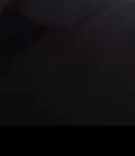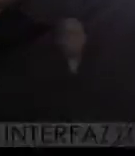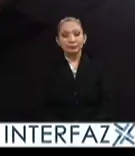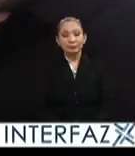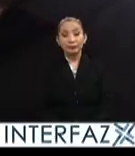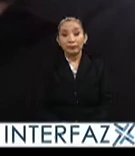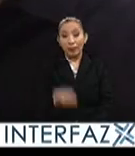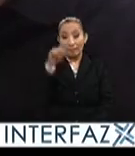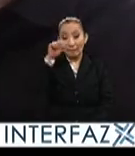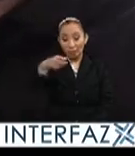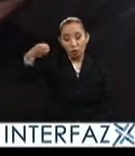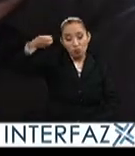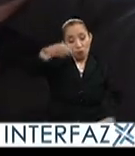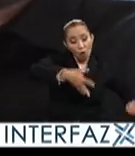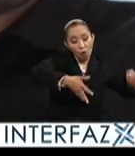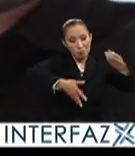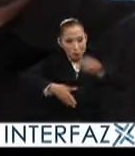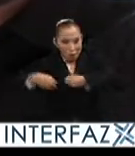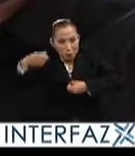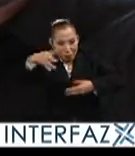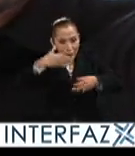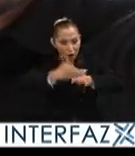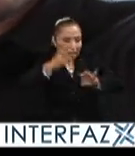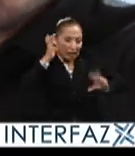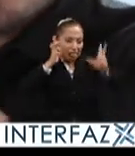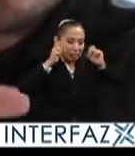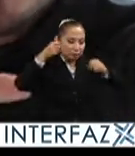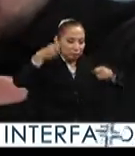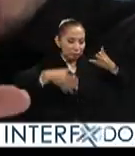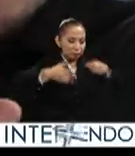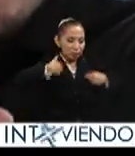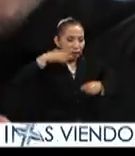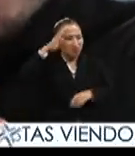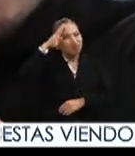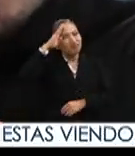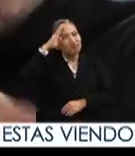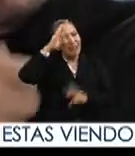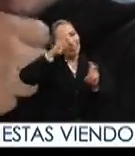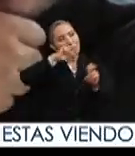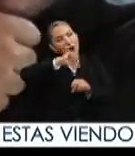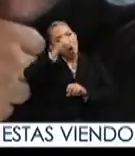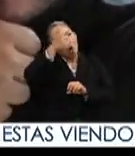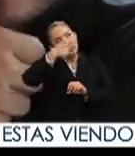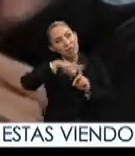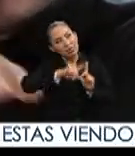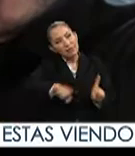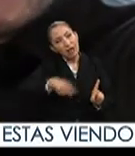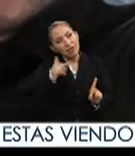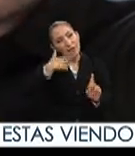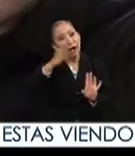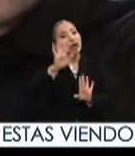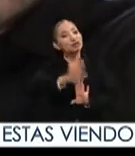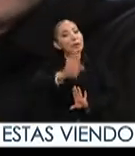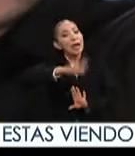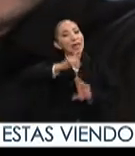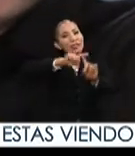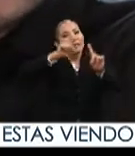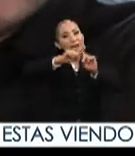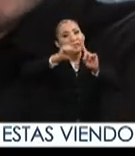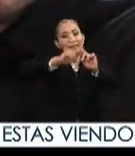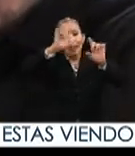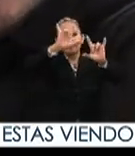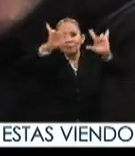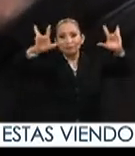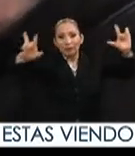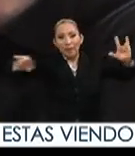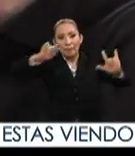Y de esa retroalimentación de la que hemos estado escuchando, nos lleva a pensar los contenidos de una manera diferente en términos de multipantalla.